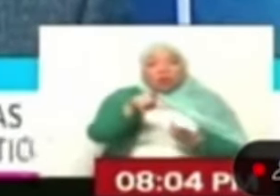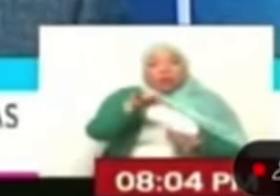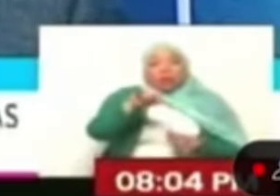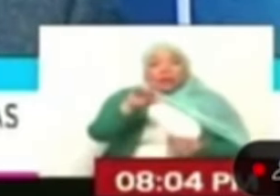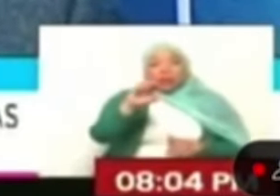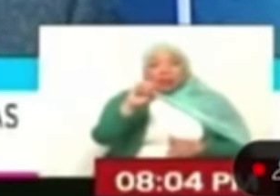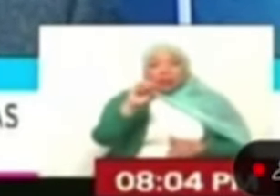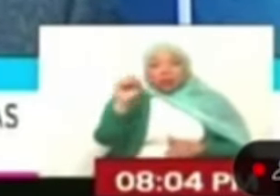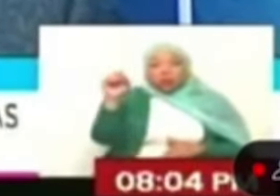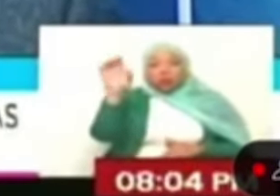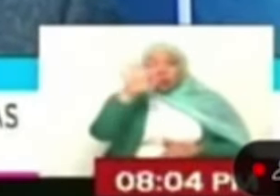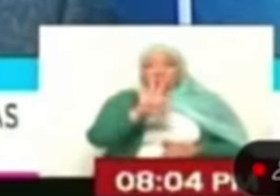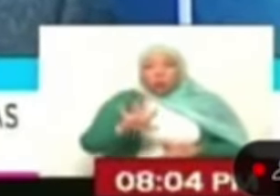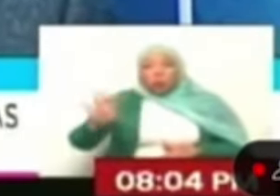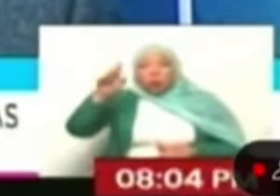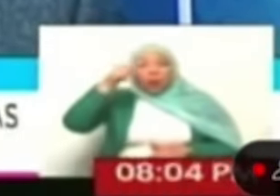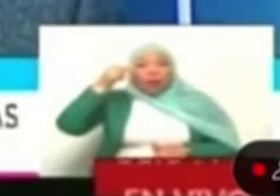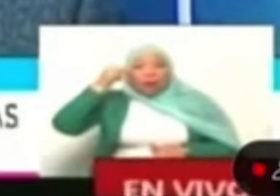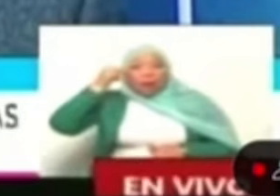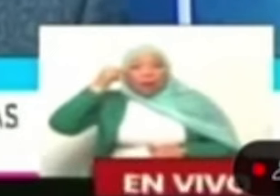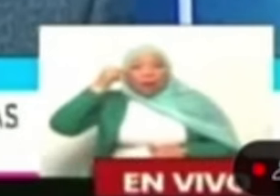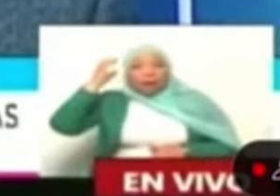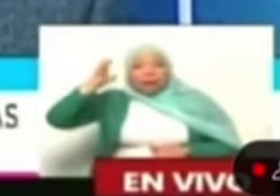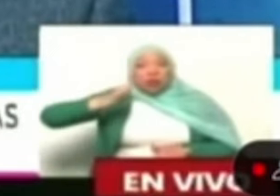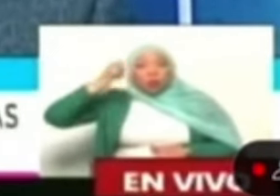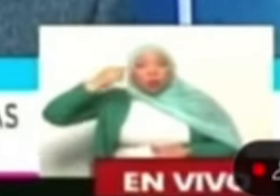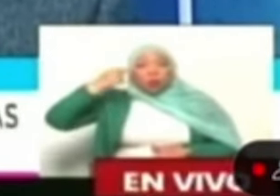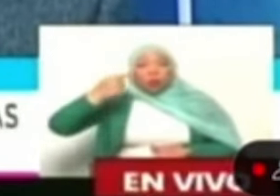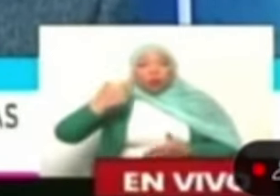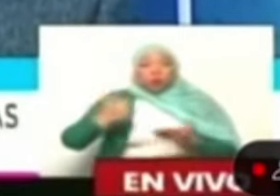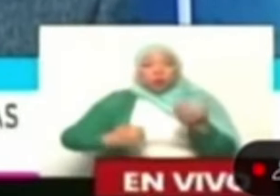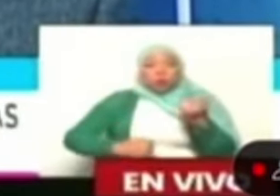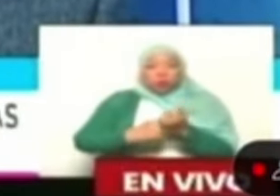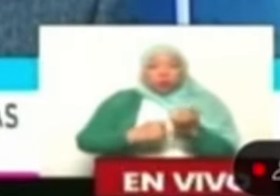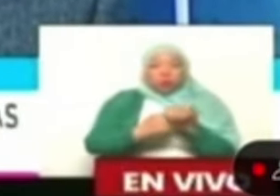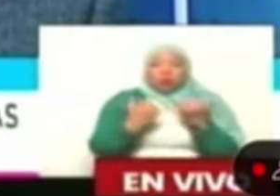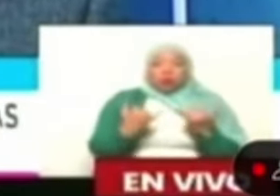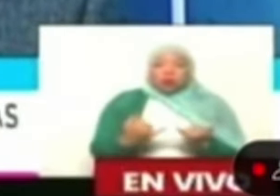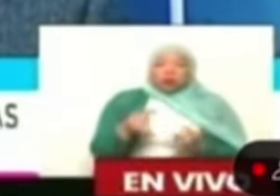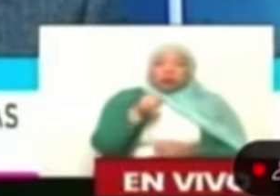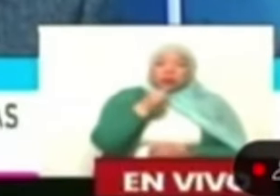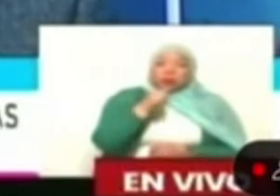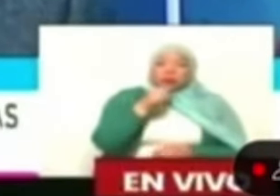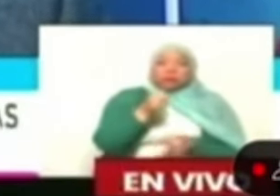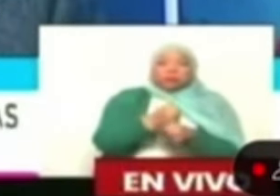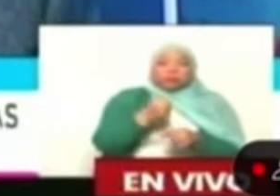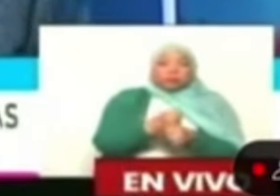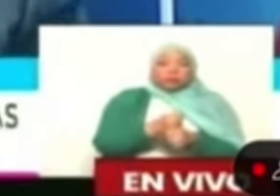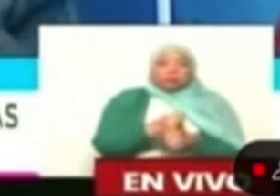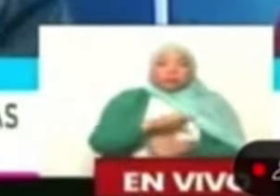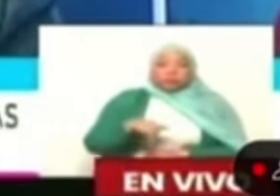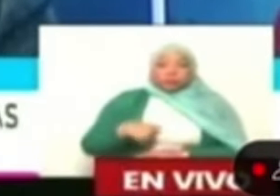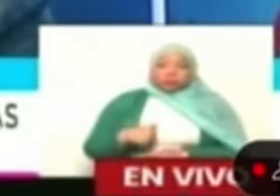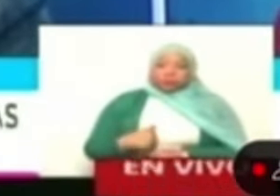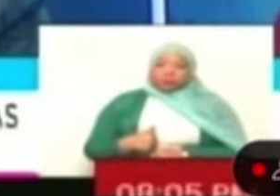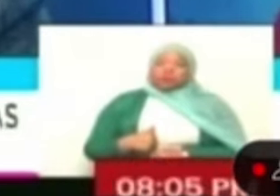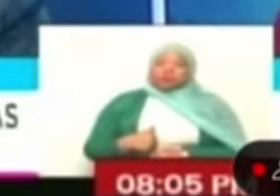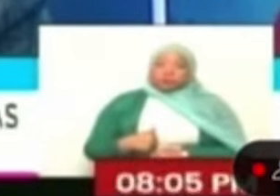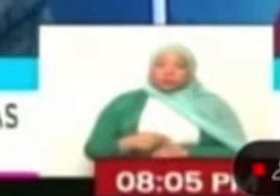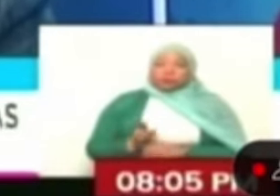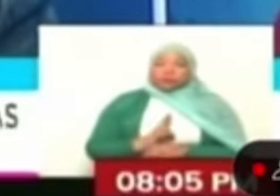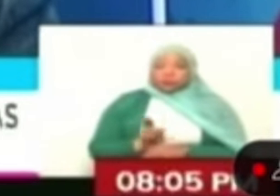Asia, Euroasia, África, es refugiarse y recolonizar nuestra América. Ese es el plan